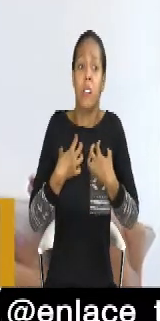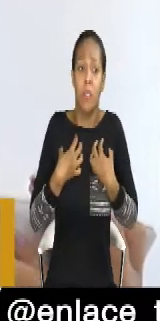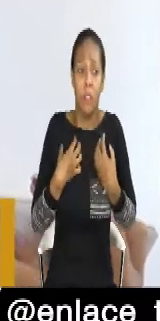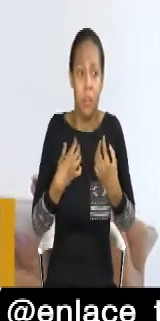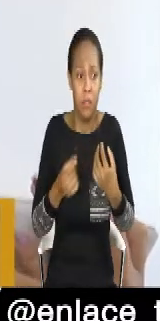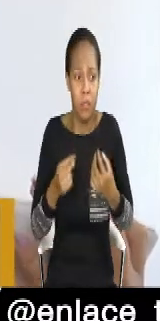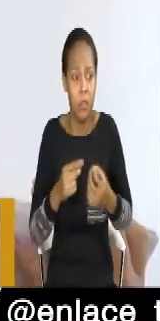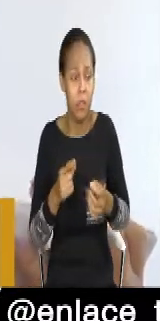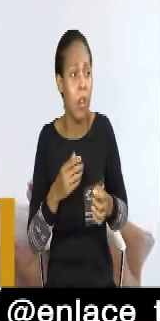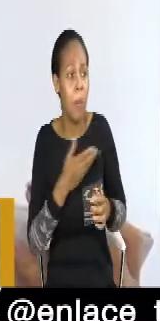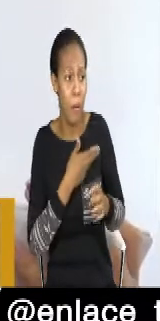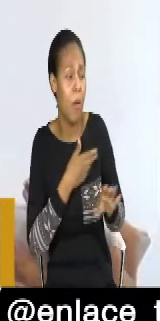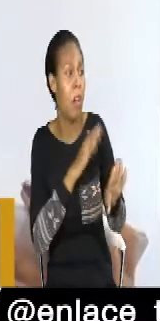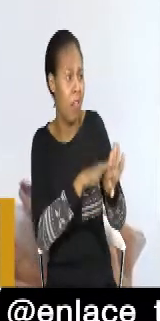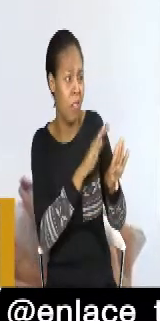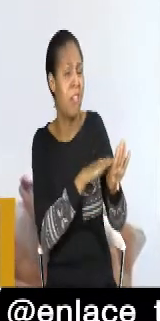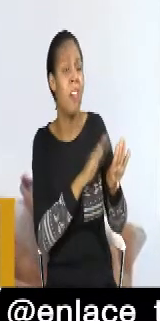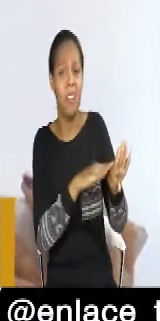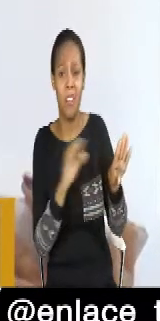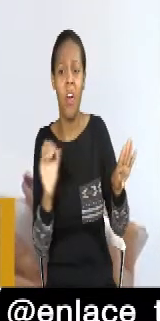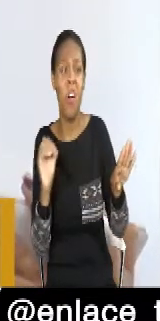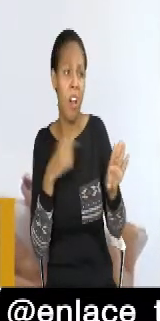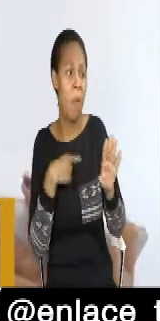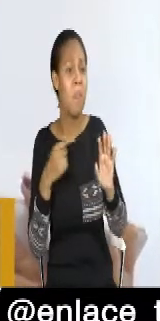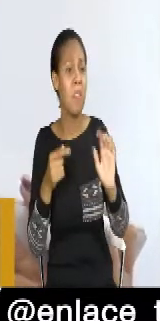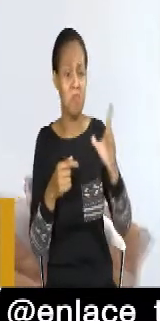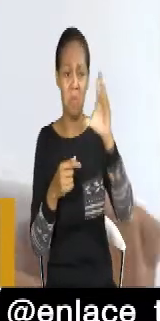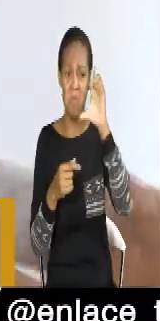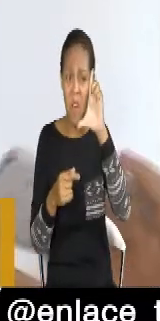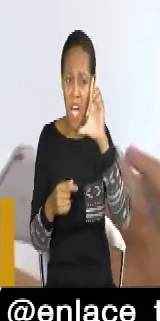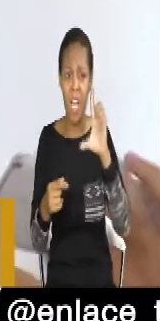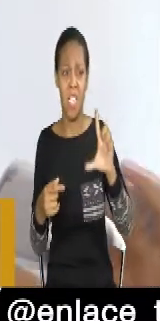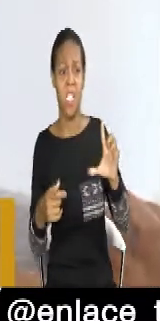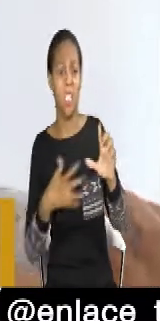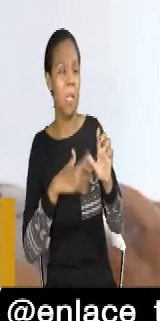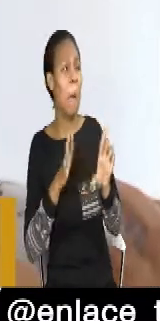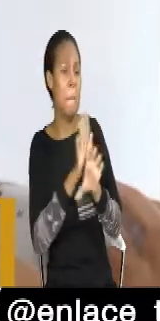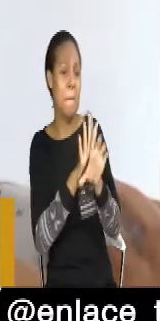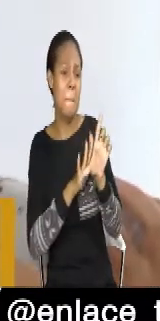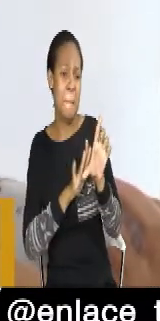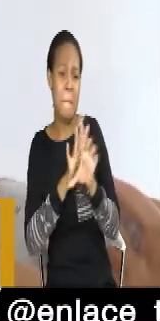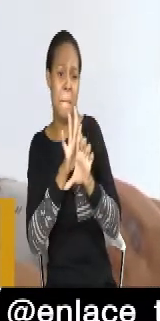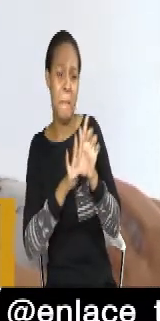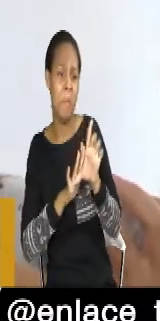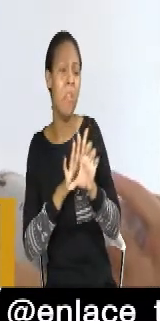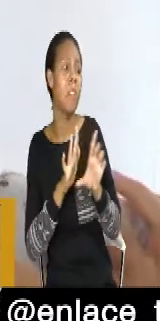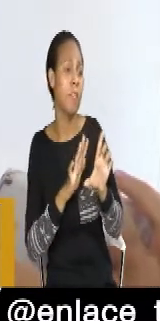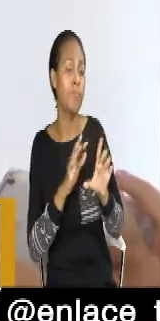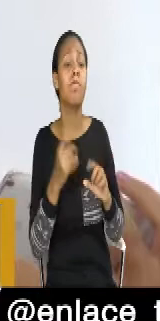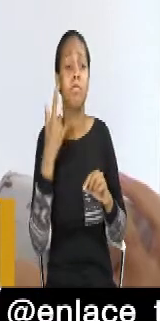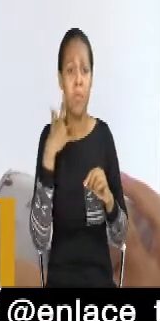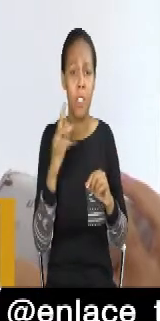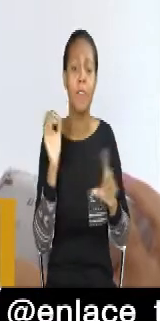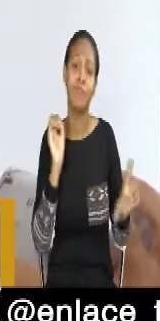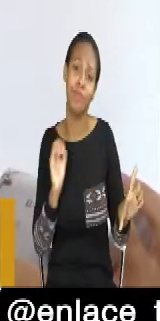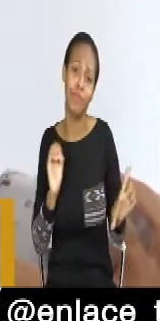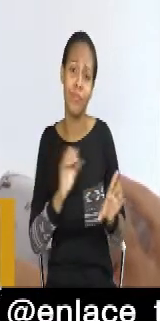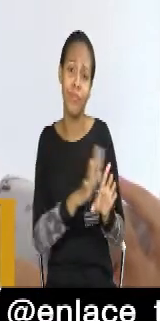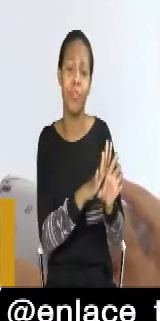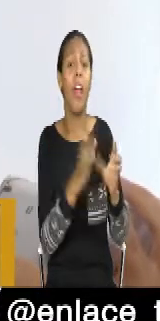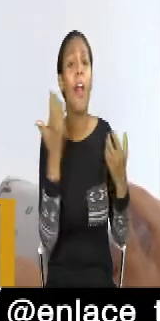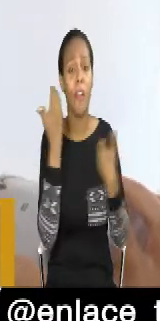la tocaba en las partes íntimas y de acuerdo a lo estipulado está contagiada con una enfermedad de transmisión